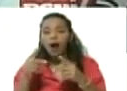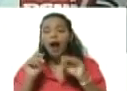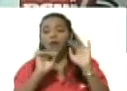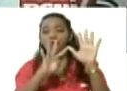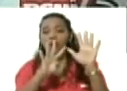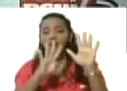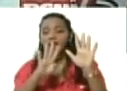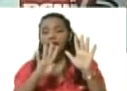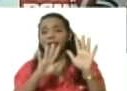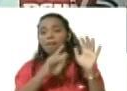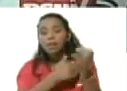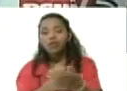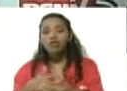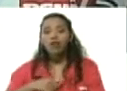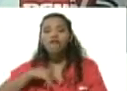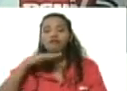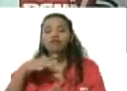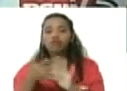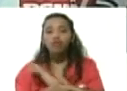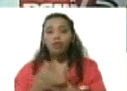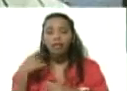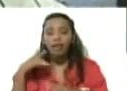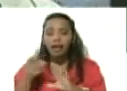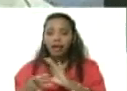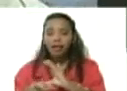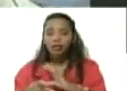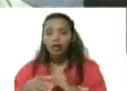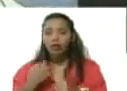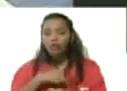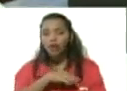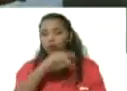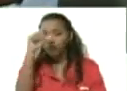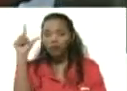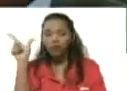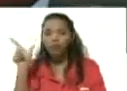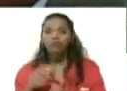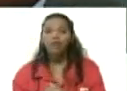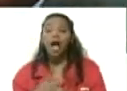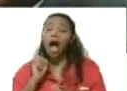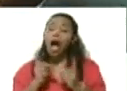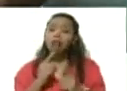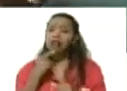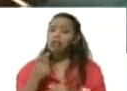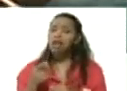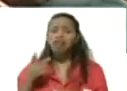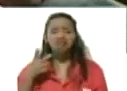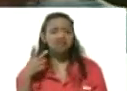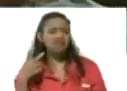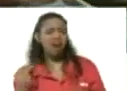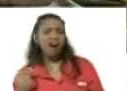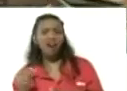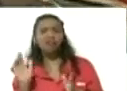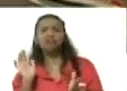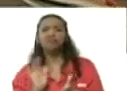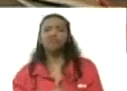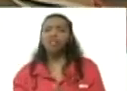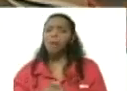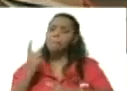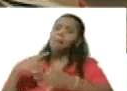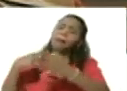millones de carnetizados de nuestro partido. Algunos dirán, no, que mira, hay